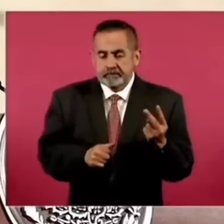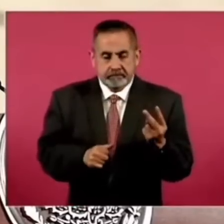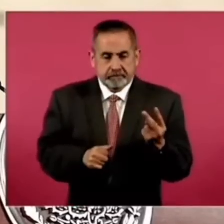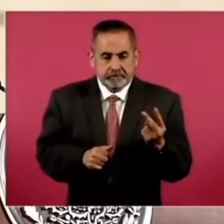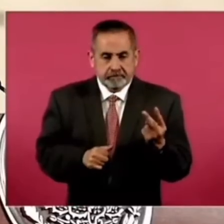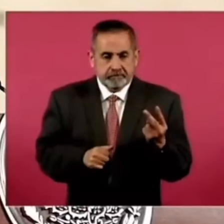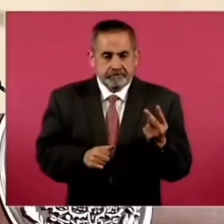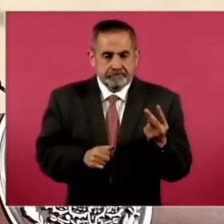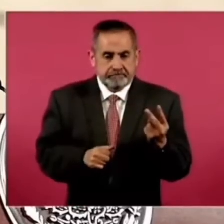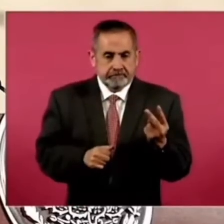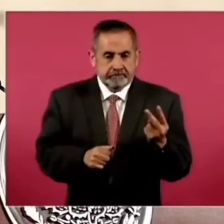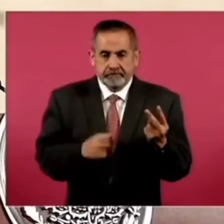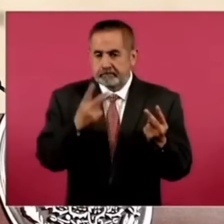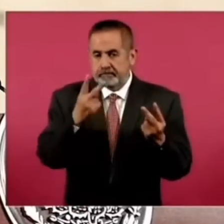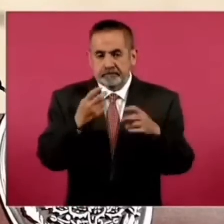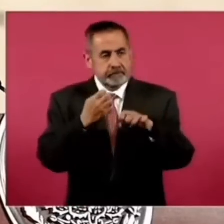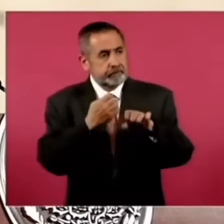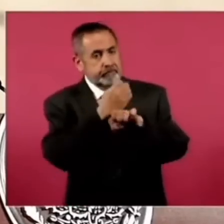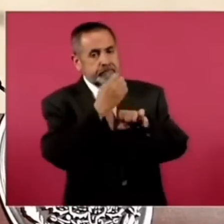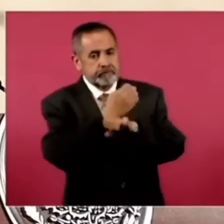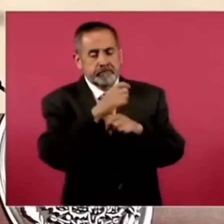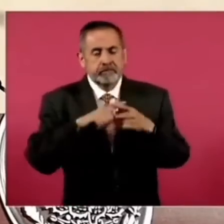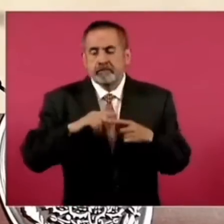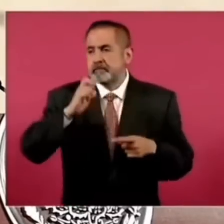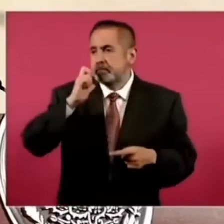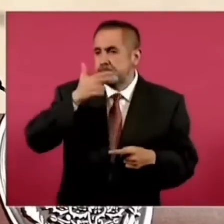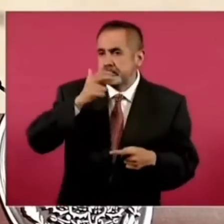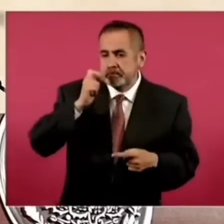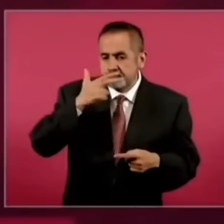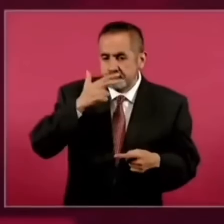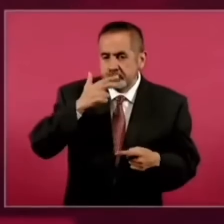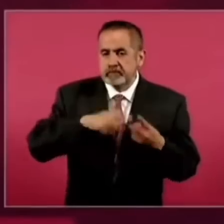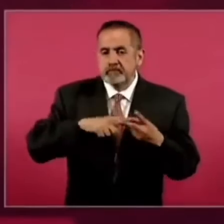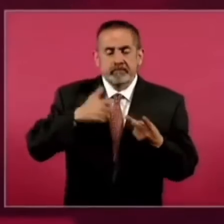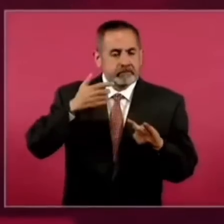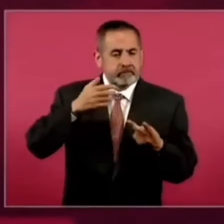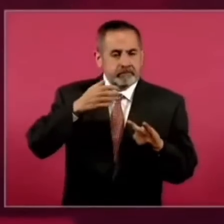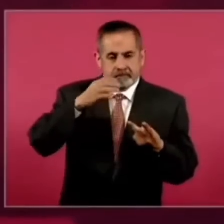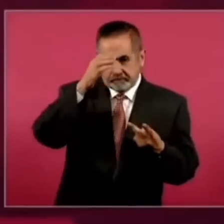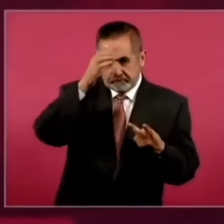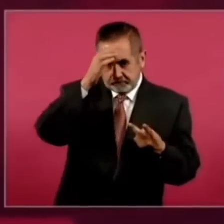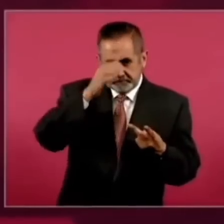entregaron libros, 2 estados, Chihuahua y Coahuila,